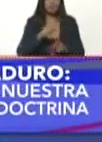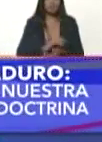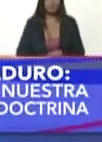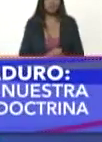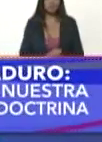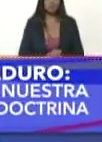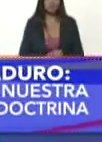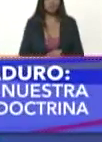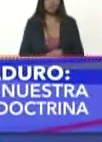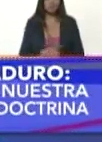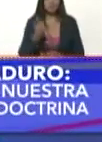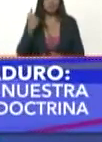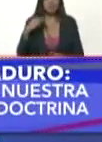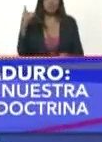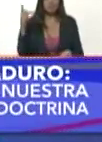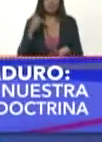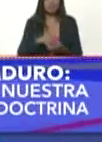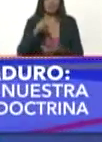tiene que estar